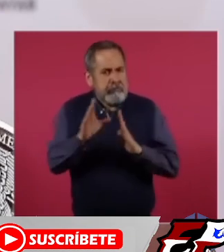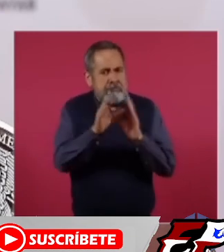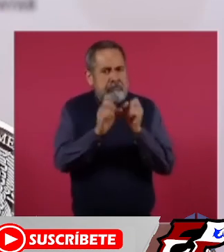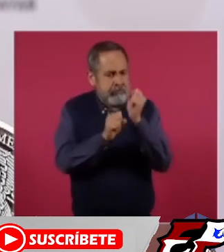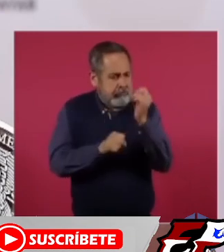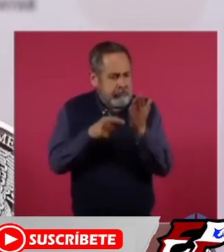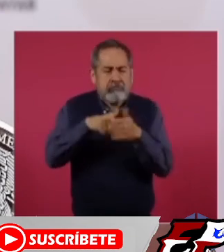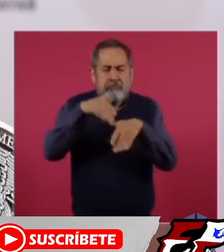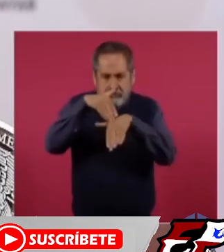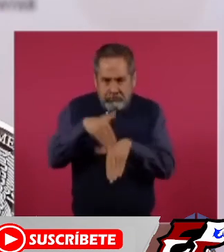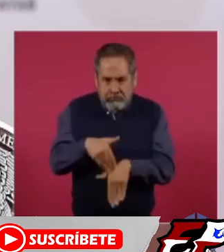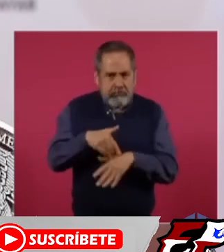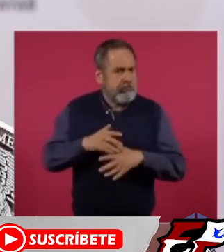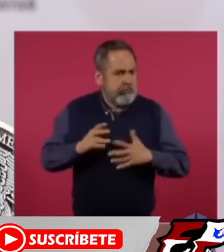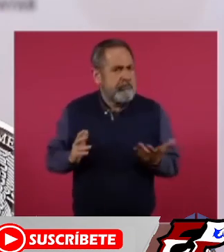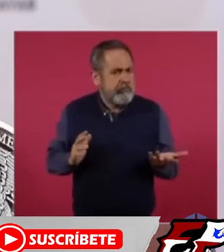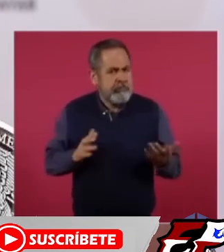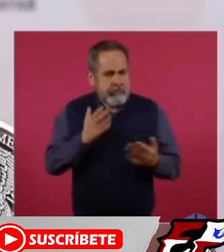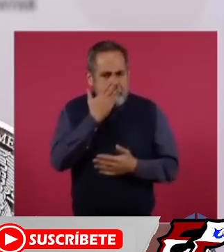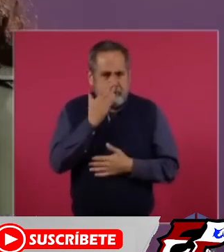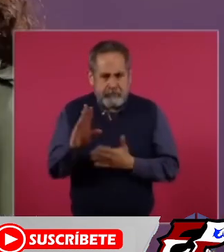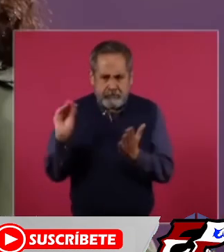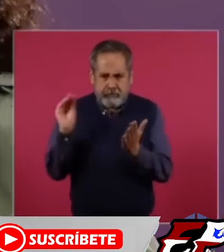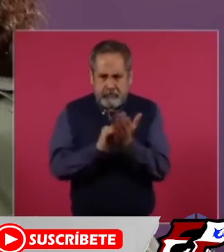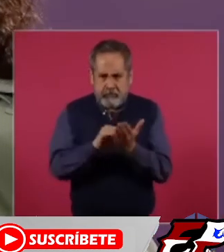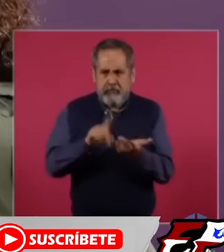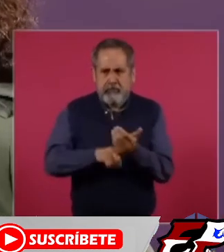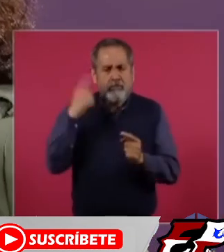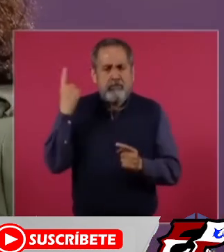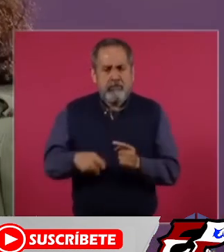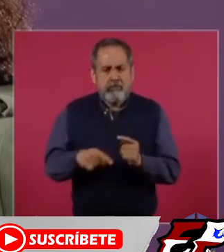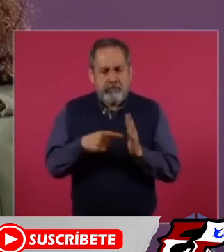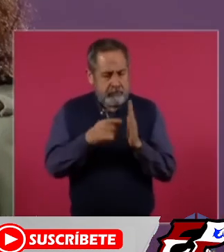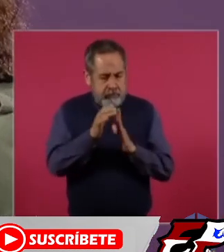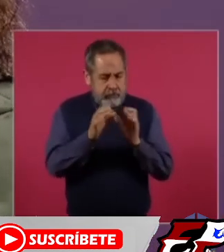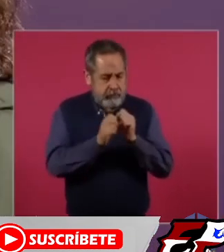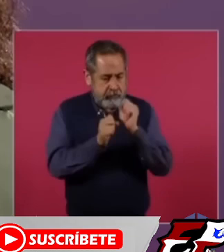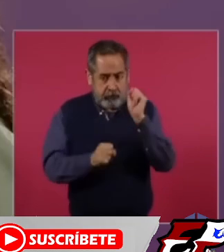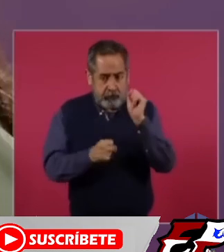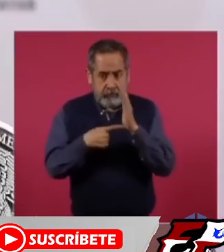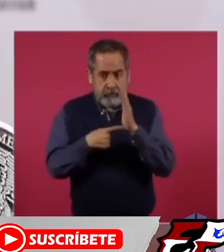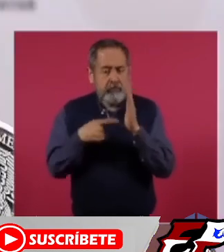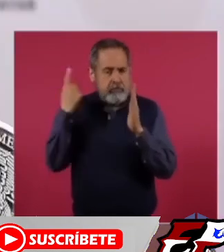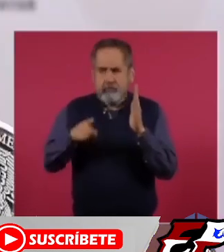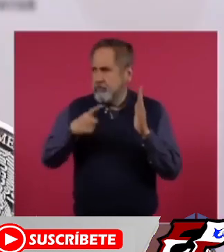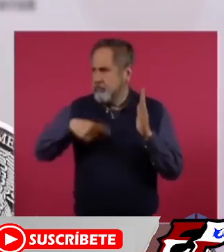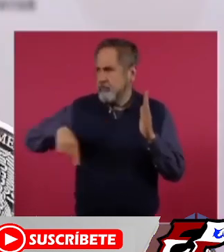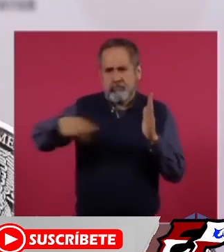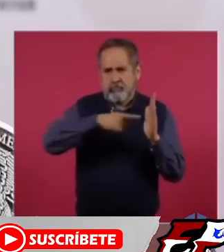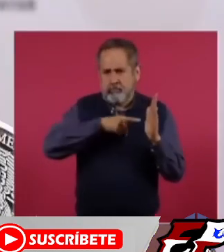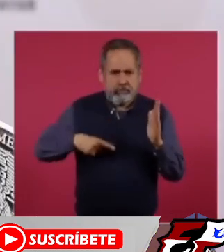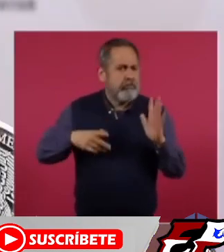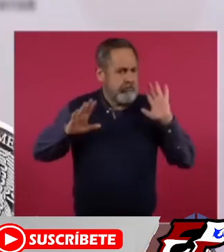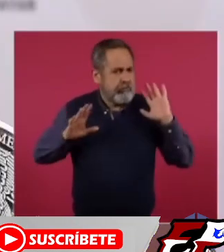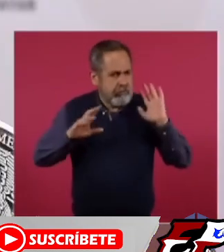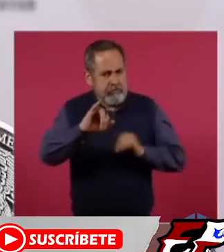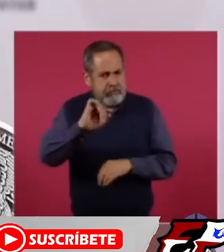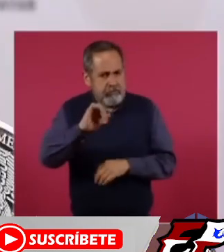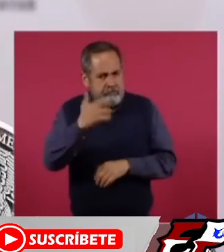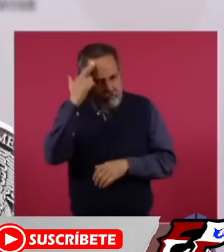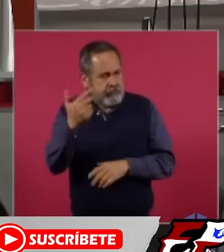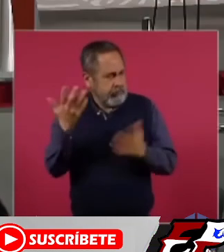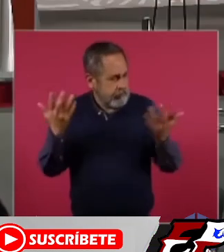hacer cumplir lo que se mandata desde nuestra Carta Magna. Entonces, vamos